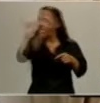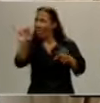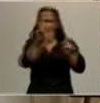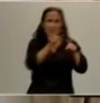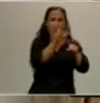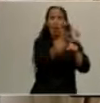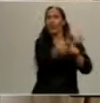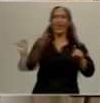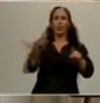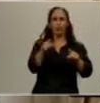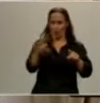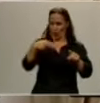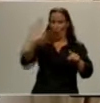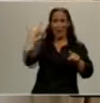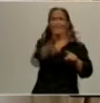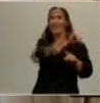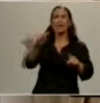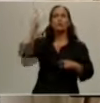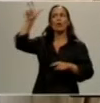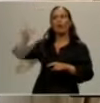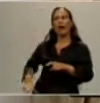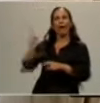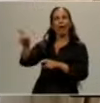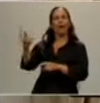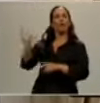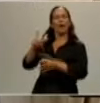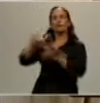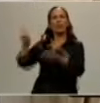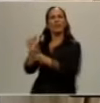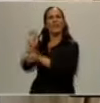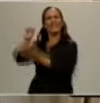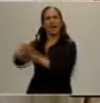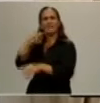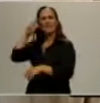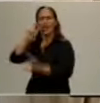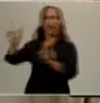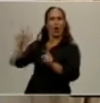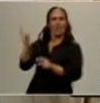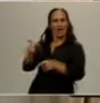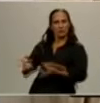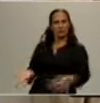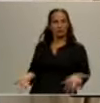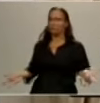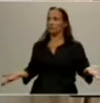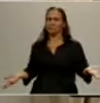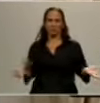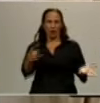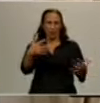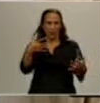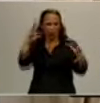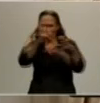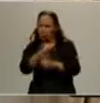denunciado como agente falso en causa penal? Incomprensible, o tal vez